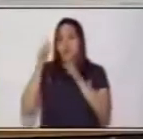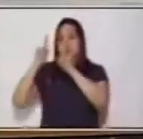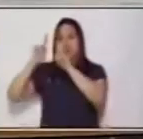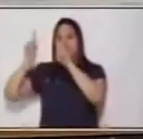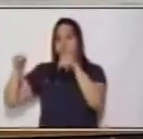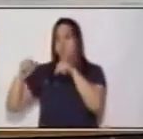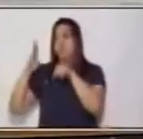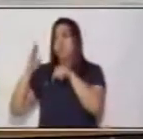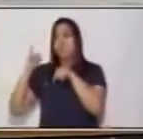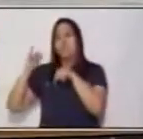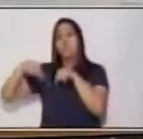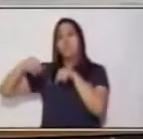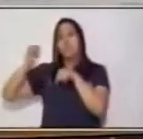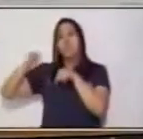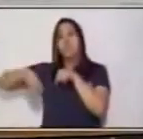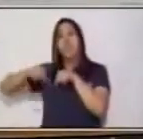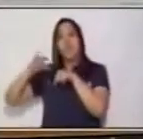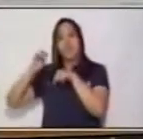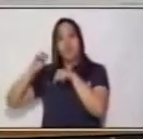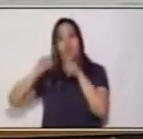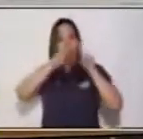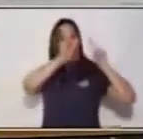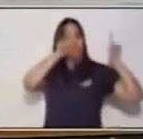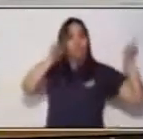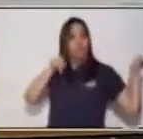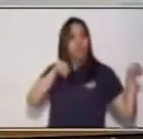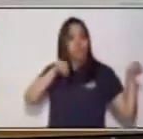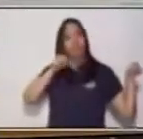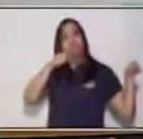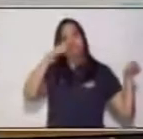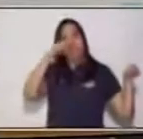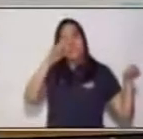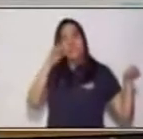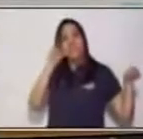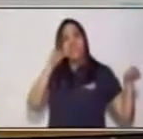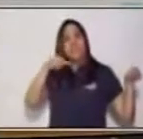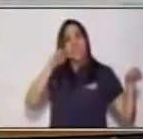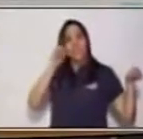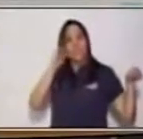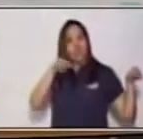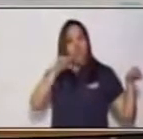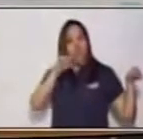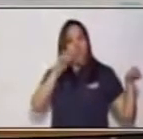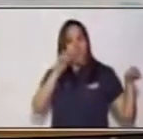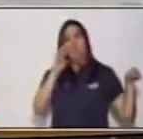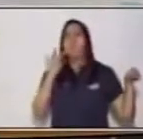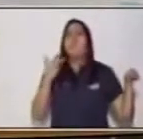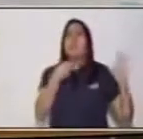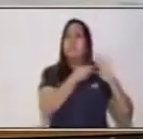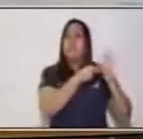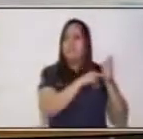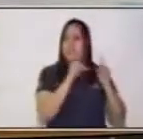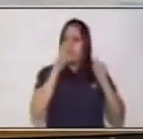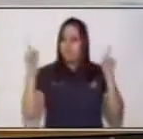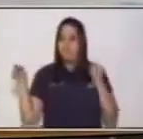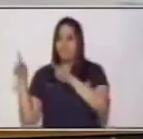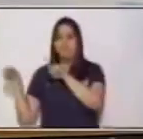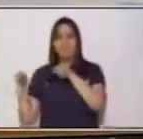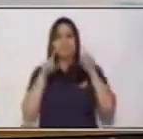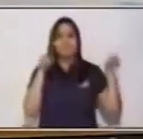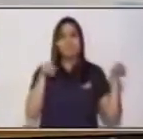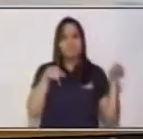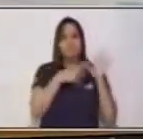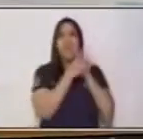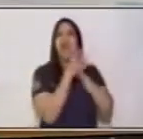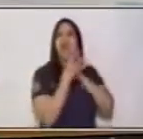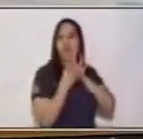un trinomio. Como fue una diferencia, seguimos el formato adecuado, donde el binomio solo